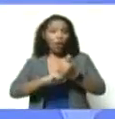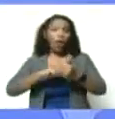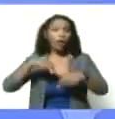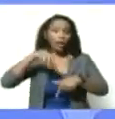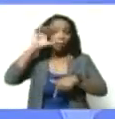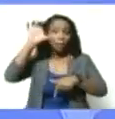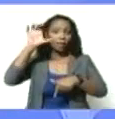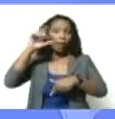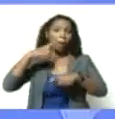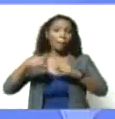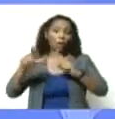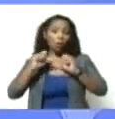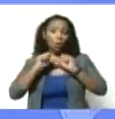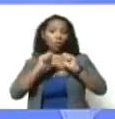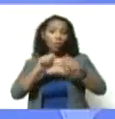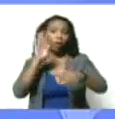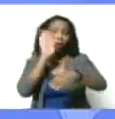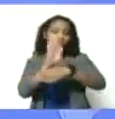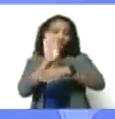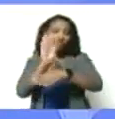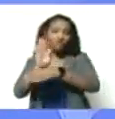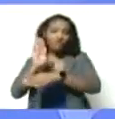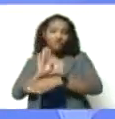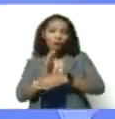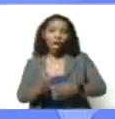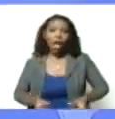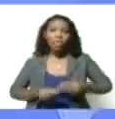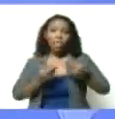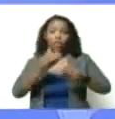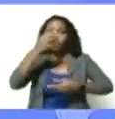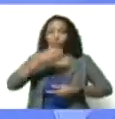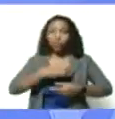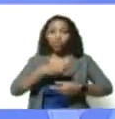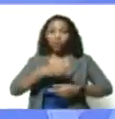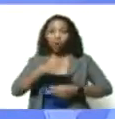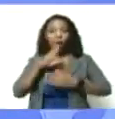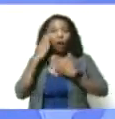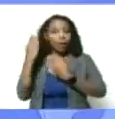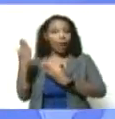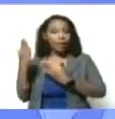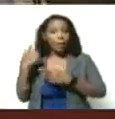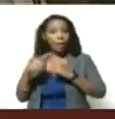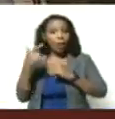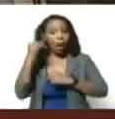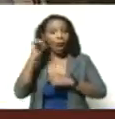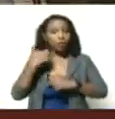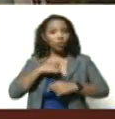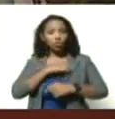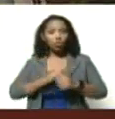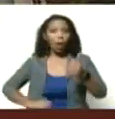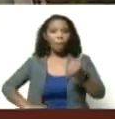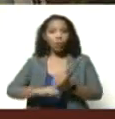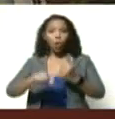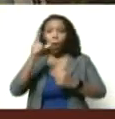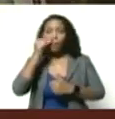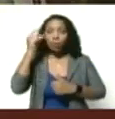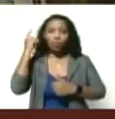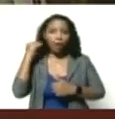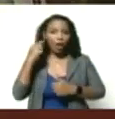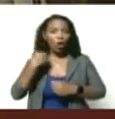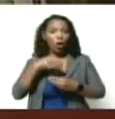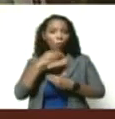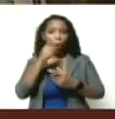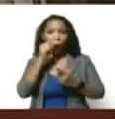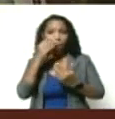seguir blindando, dando fruto en ella, pero cuenta con nosotros, con hombres y mujeres, como este